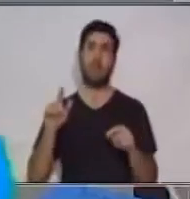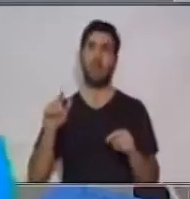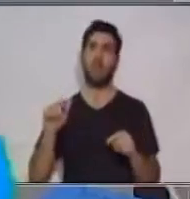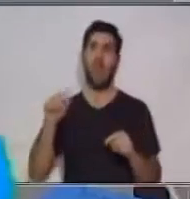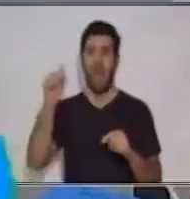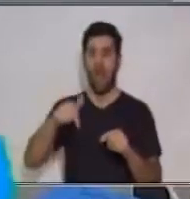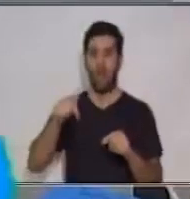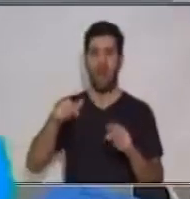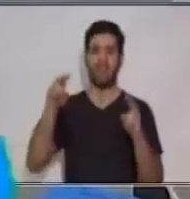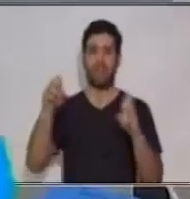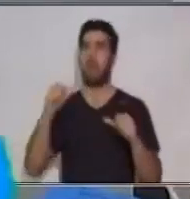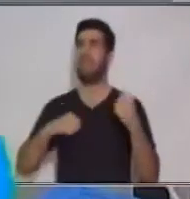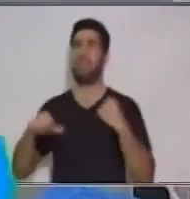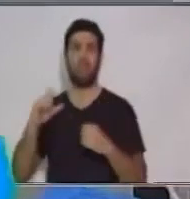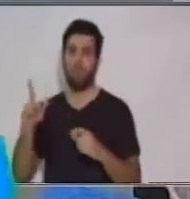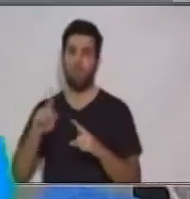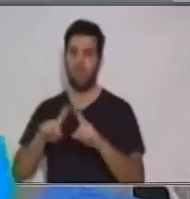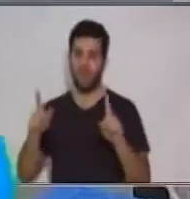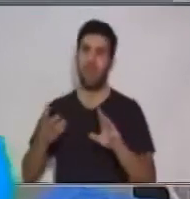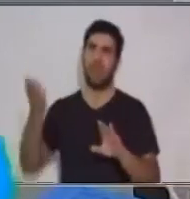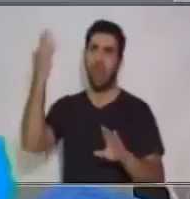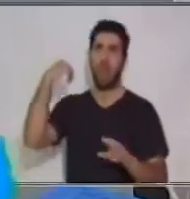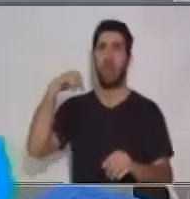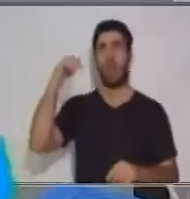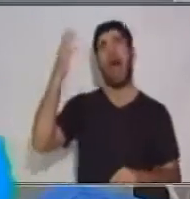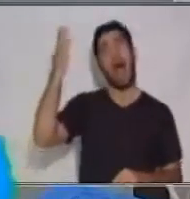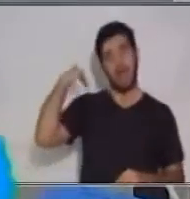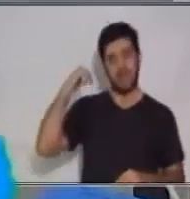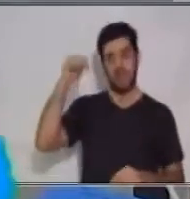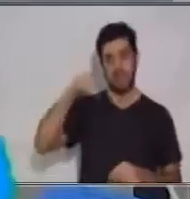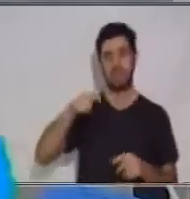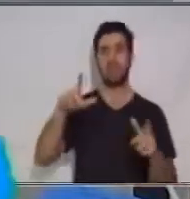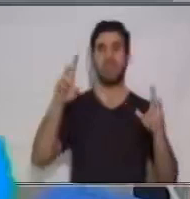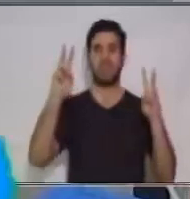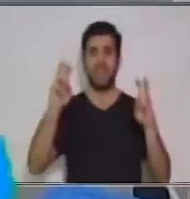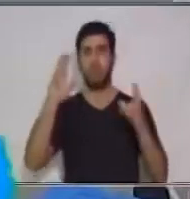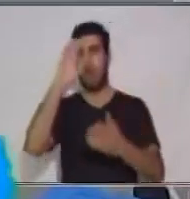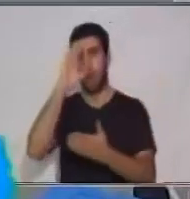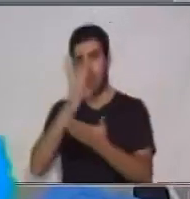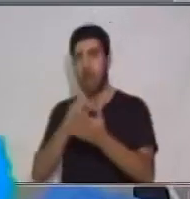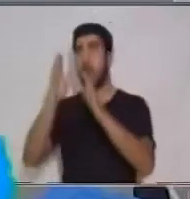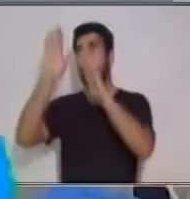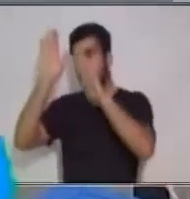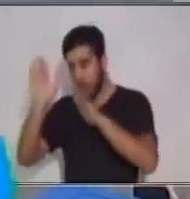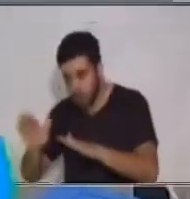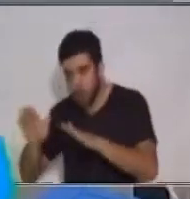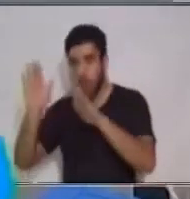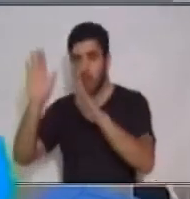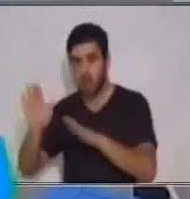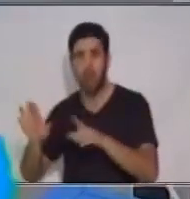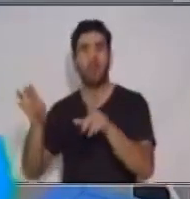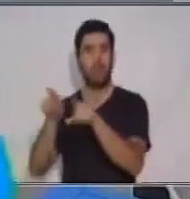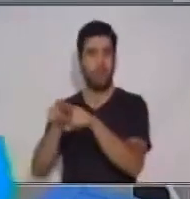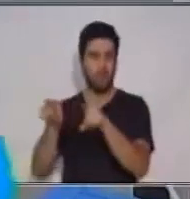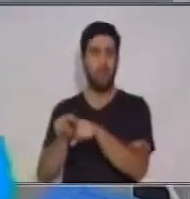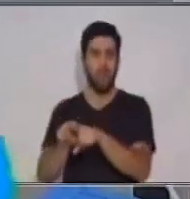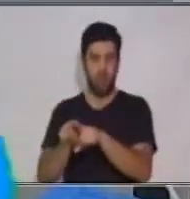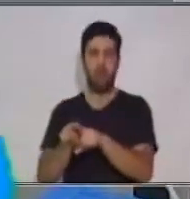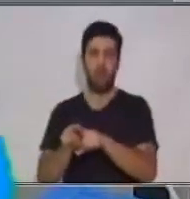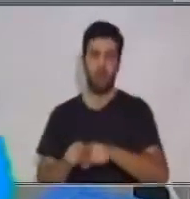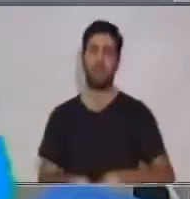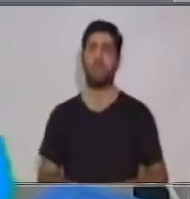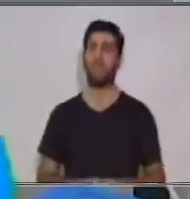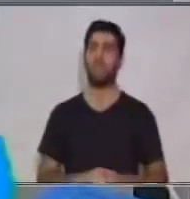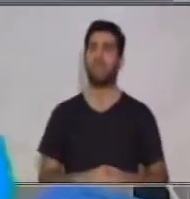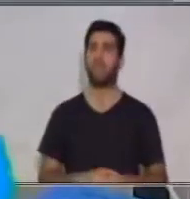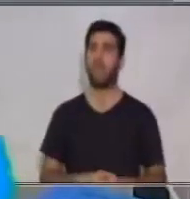de ritual, de devoción hacia las creencias o los dioses que ellos pues en su momento